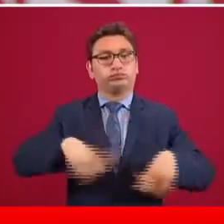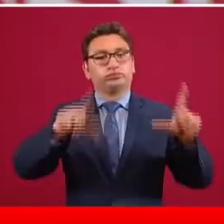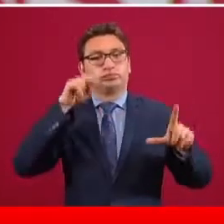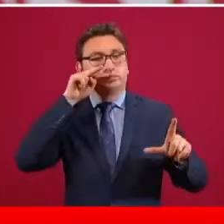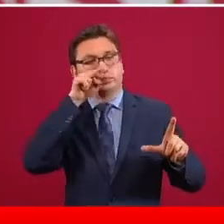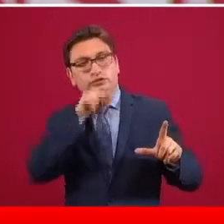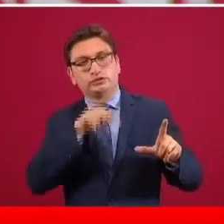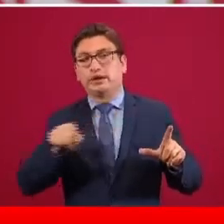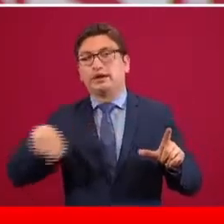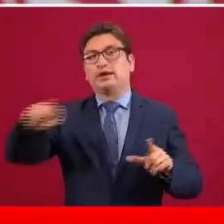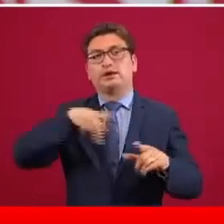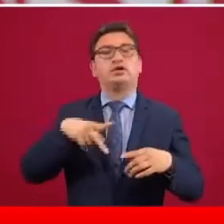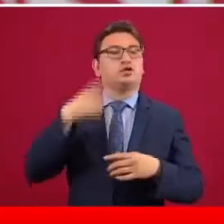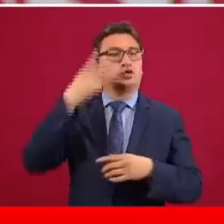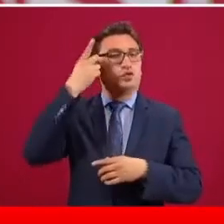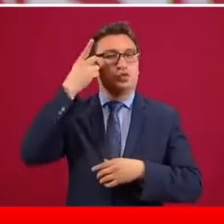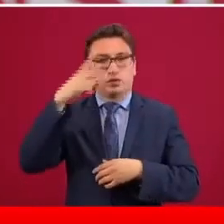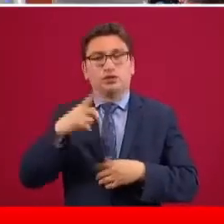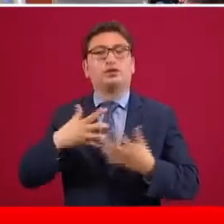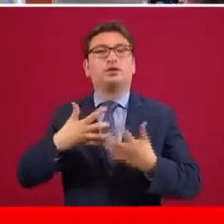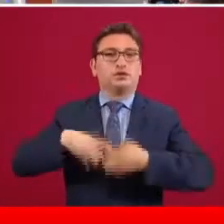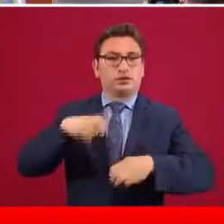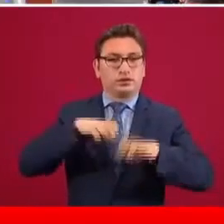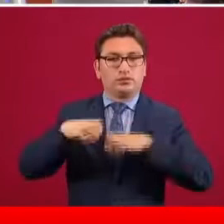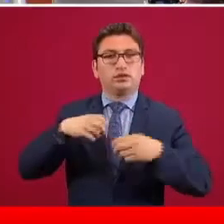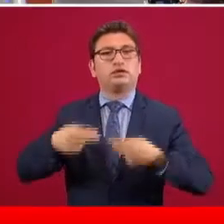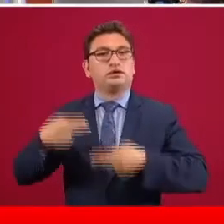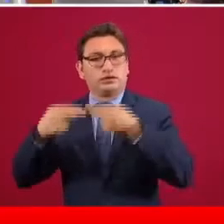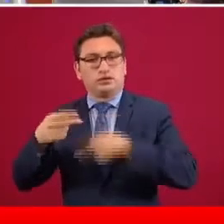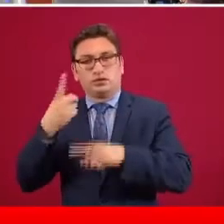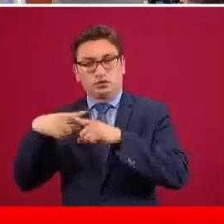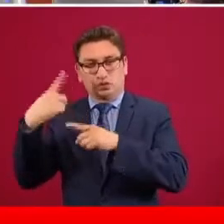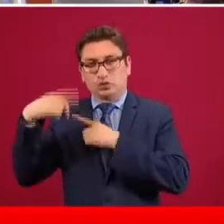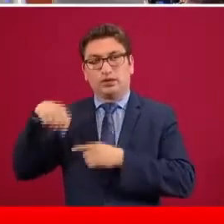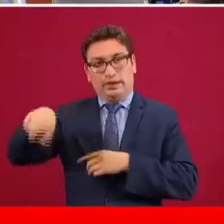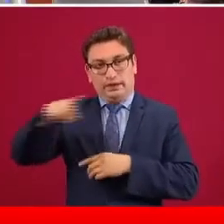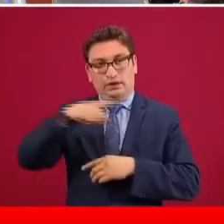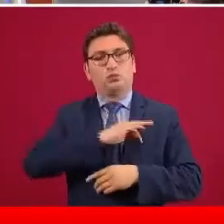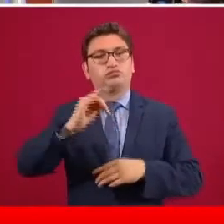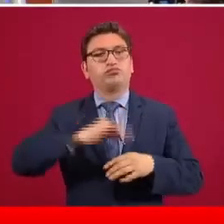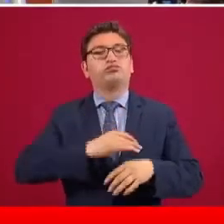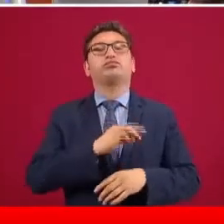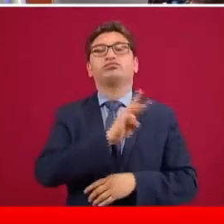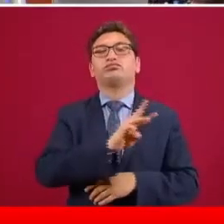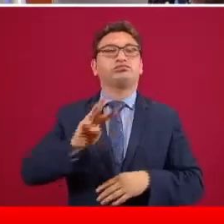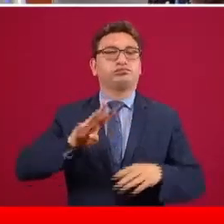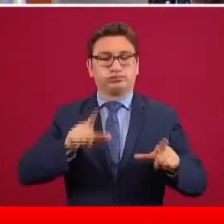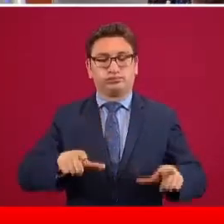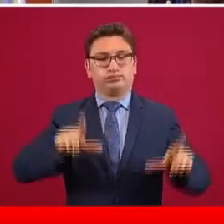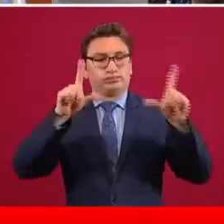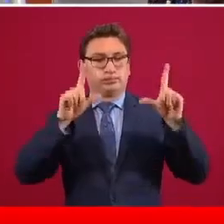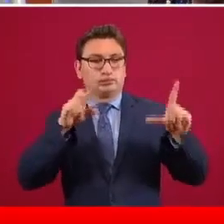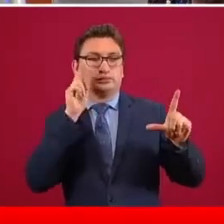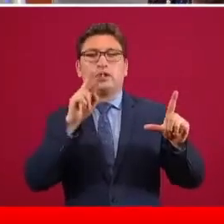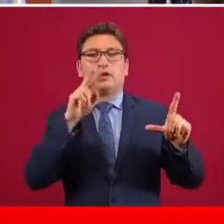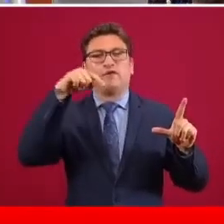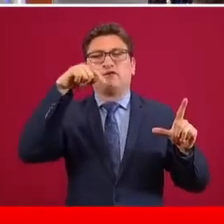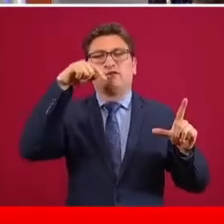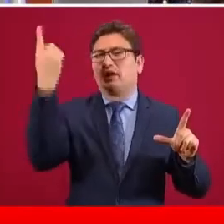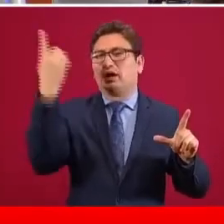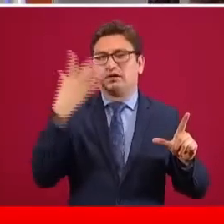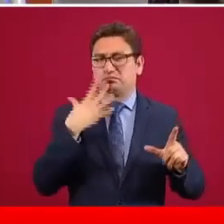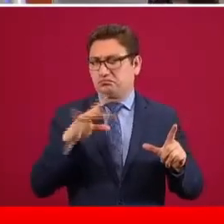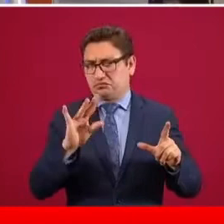todos los patrones todos los los empleadores ahí lo queremos hacer lo más simple posible